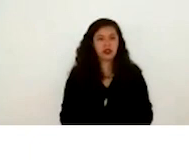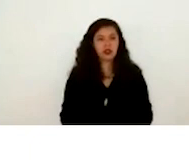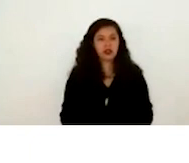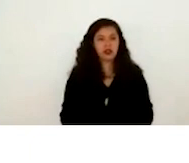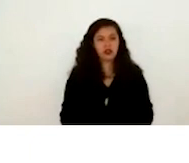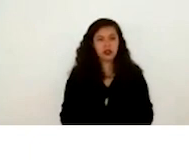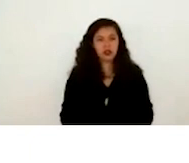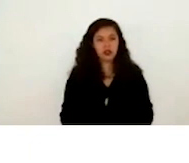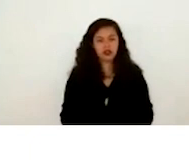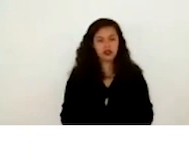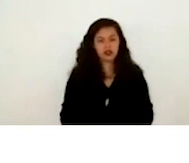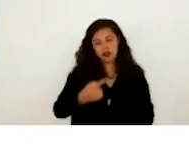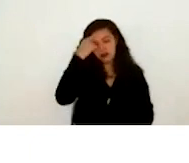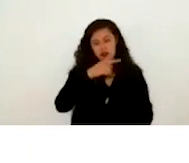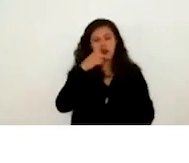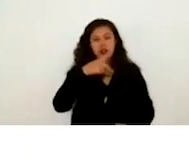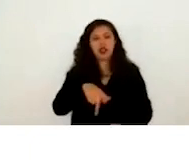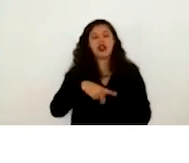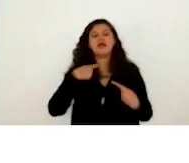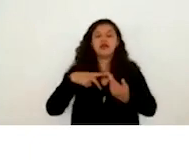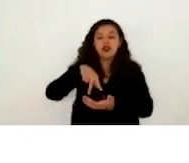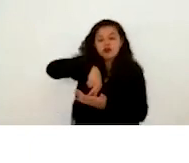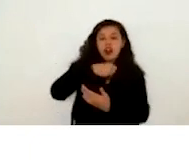ustedes no les gusta hablar en público